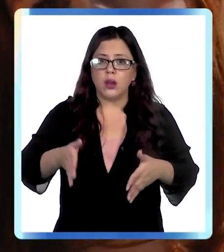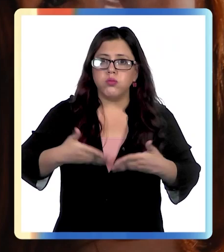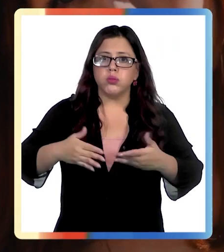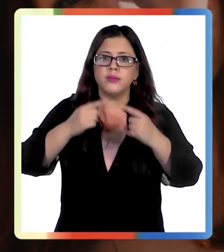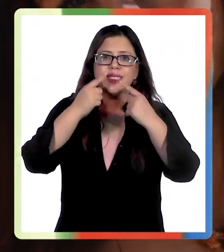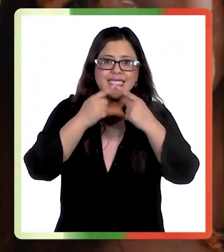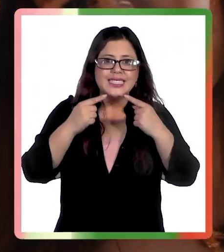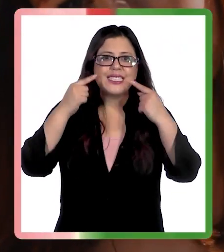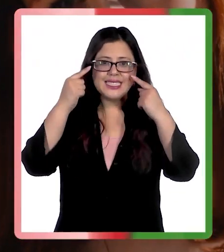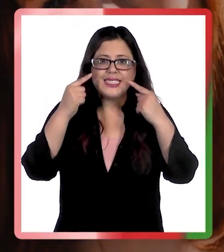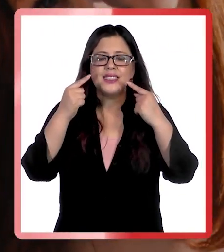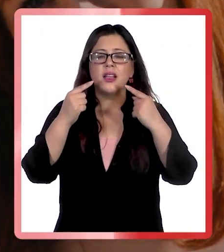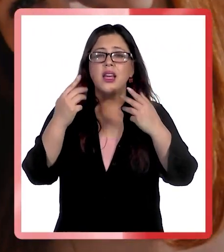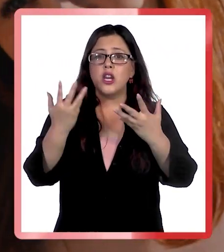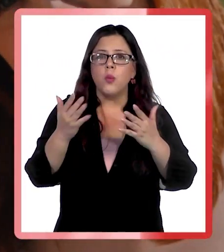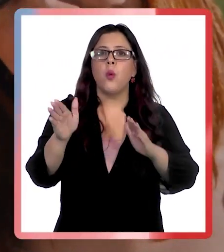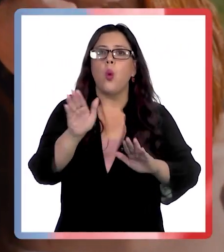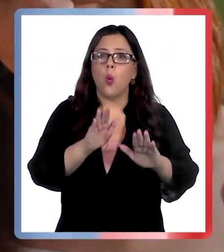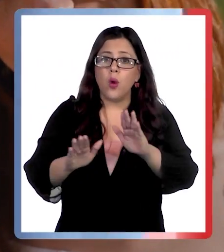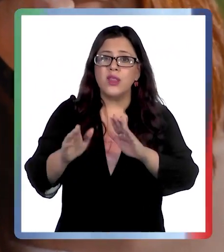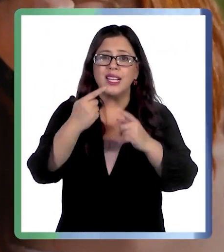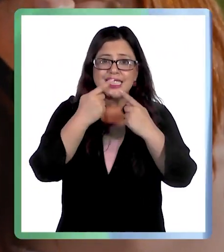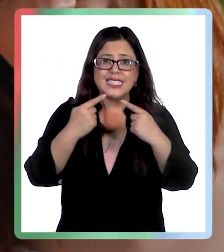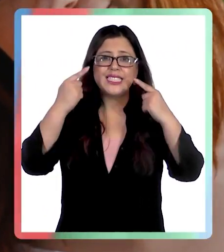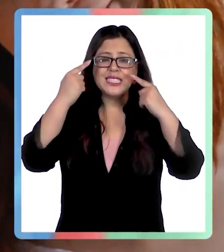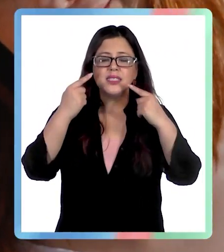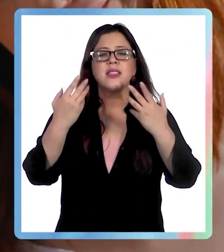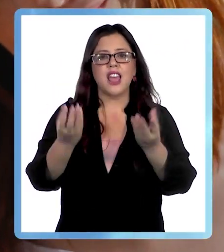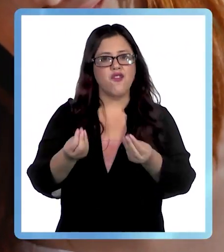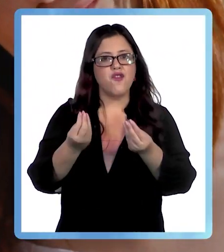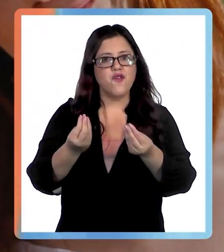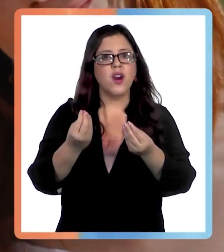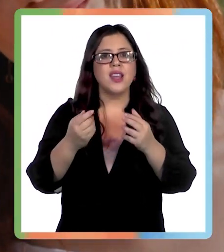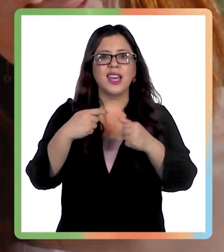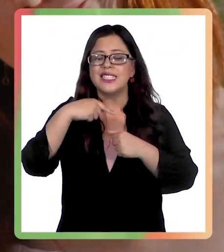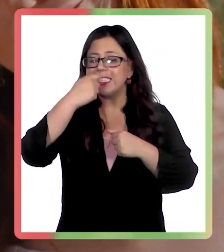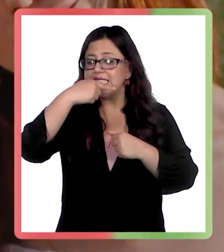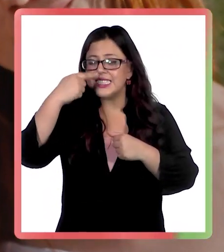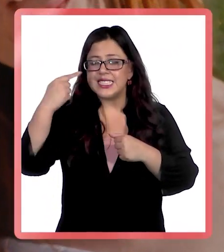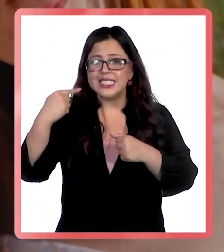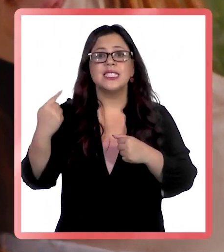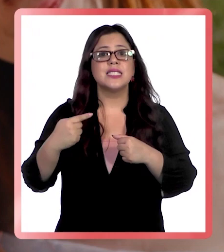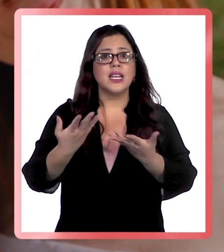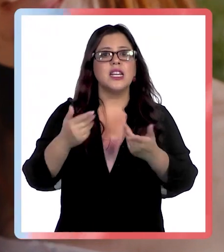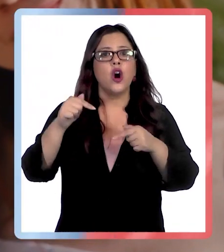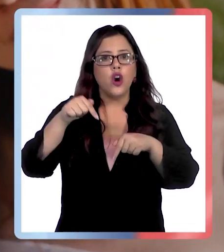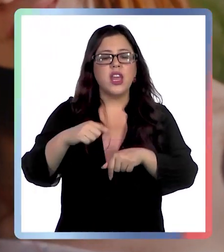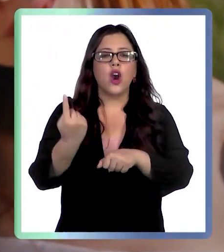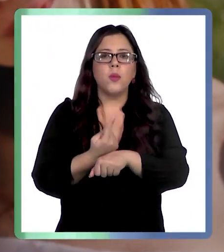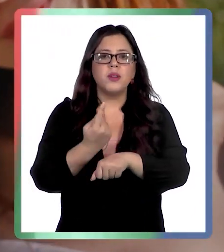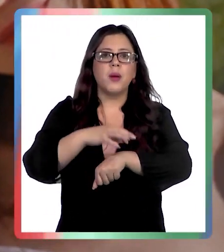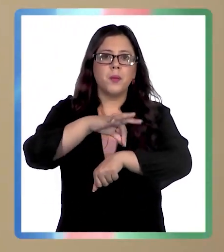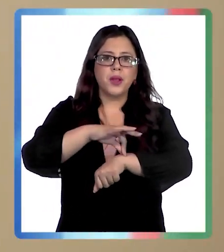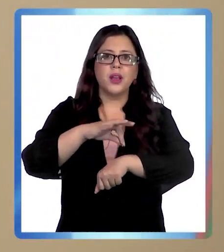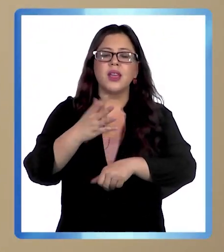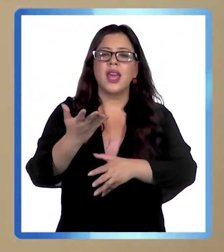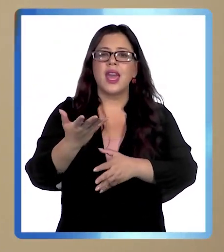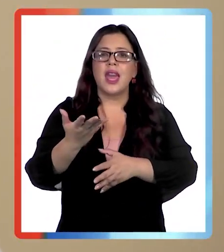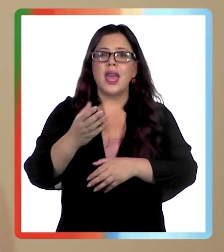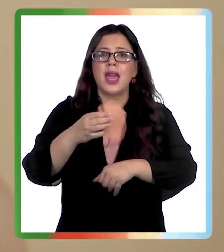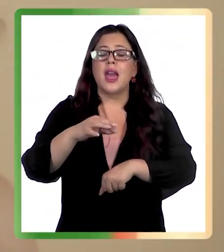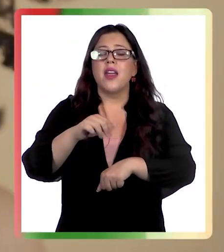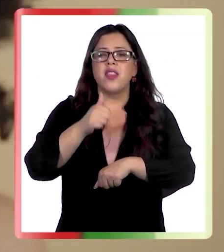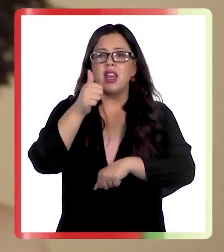ánimo y aumentan las sonrisas sobre cómo cuidar esa sonrisa y mantener una buena higiene bucal conversamos hoy con el odontólogo